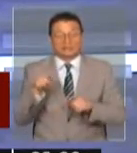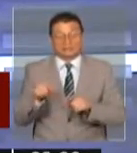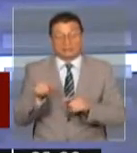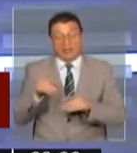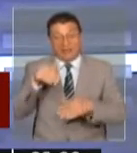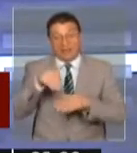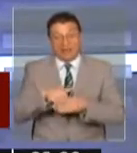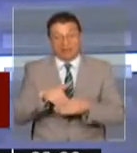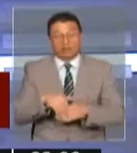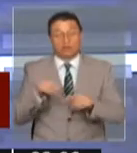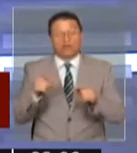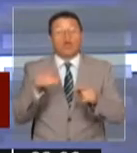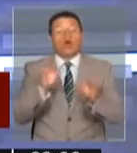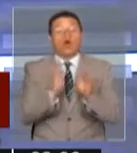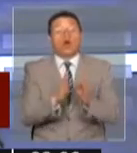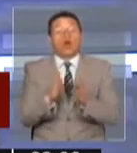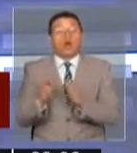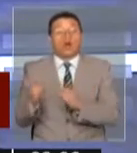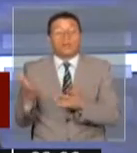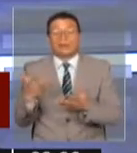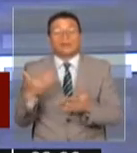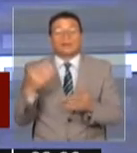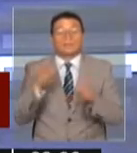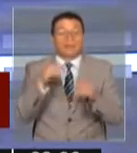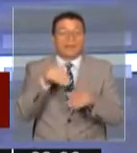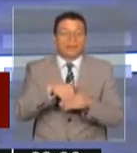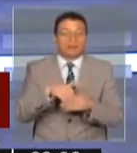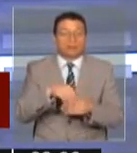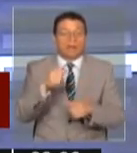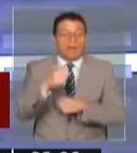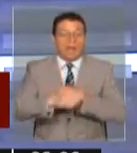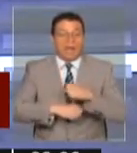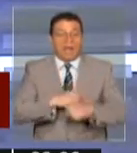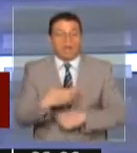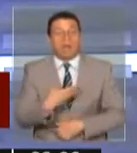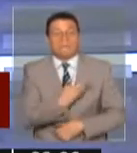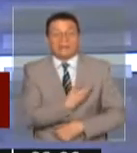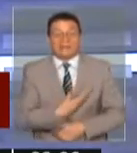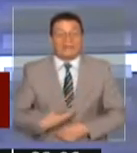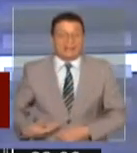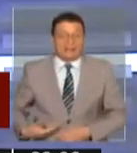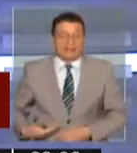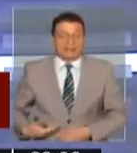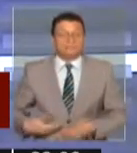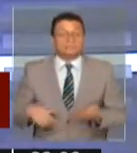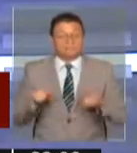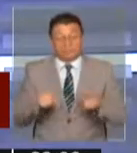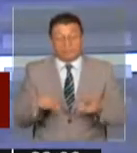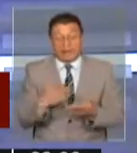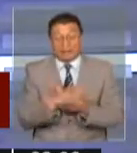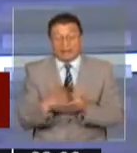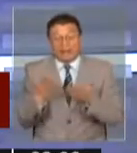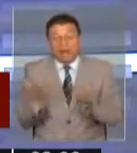elecciones ordenan bastante lo que va a ocurrir electoralmente el año presidencial. Lo propio está ocurriendo ahora, los vientos